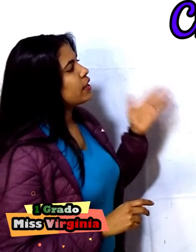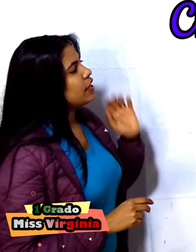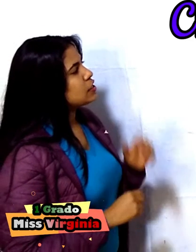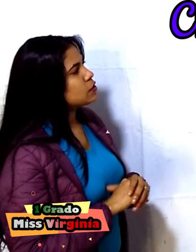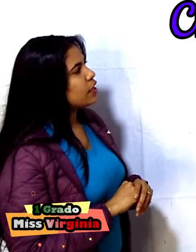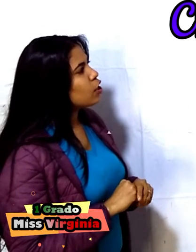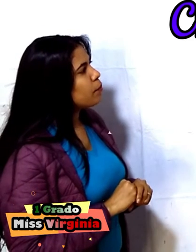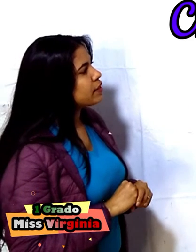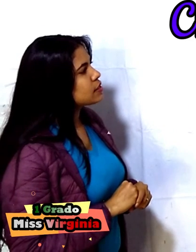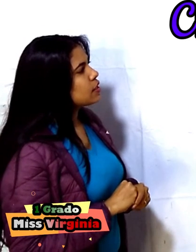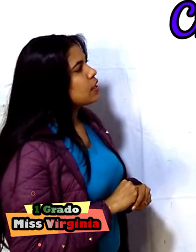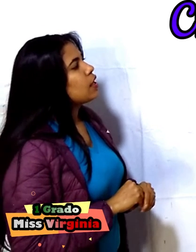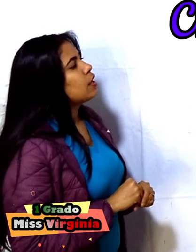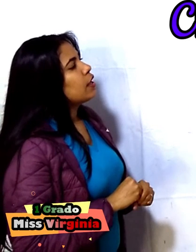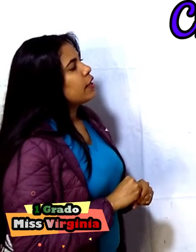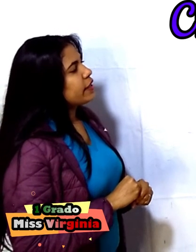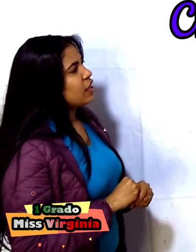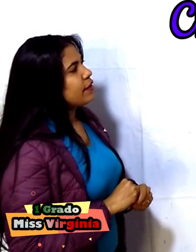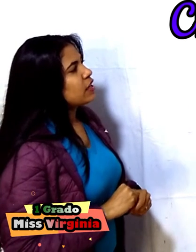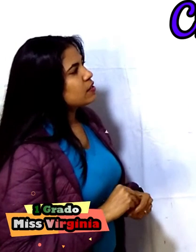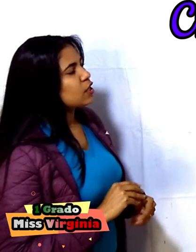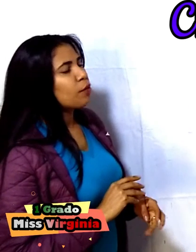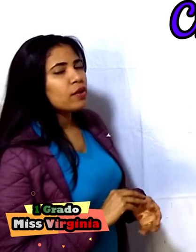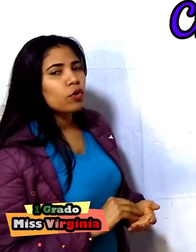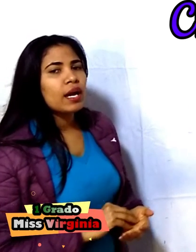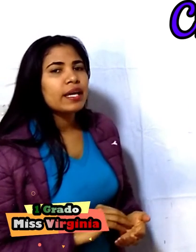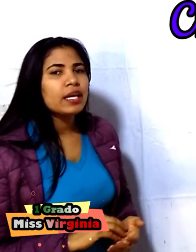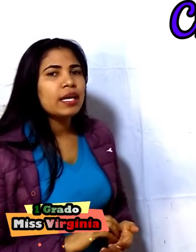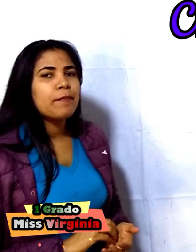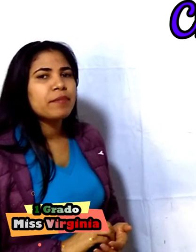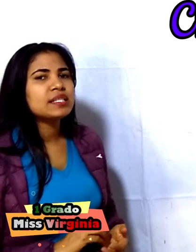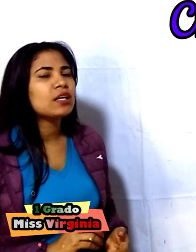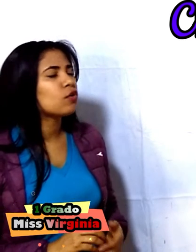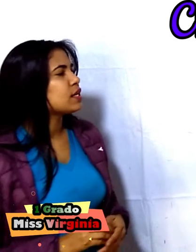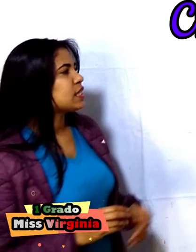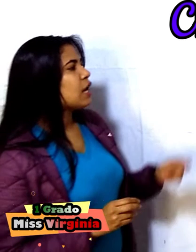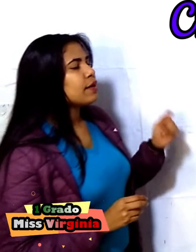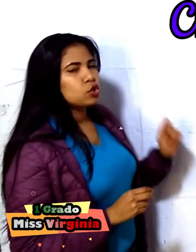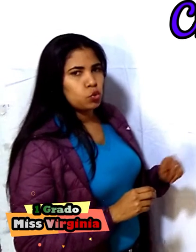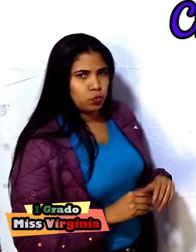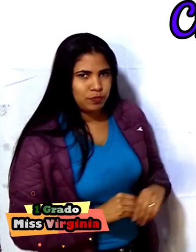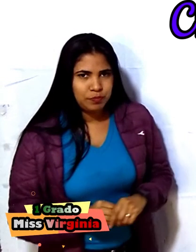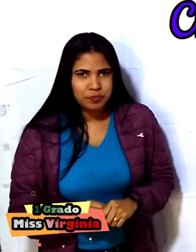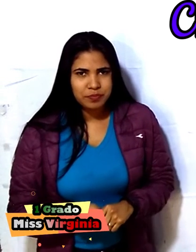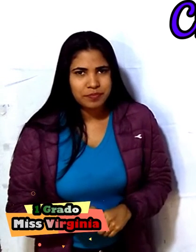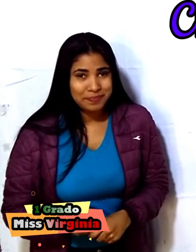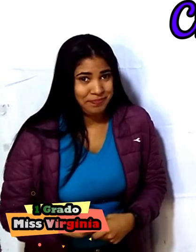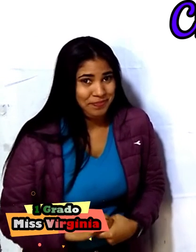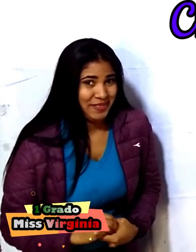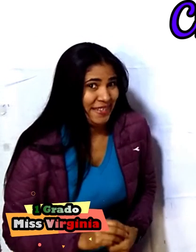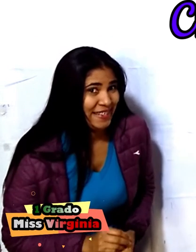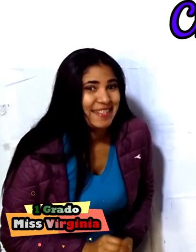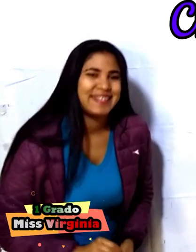tengo aquí estos tres nombres que deben escribirse con mayúscula y empiezan con la sílaba chu.